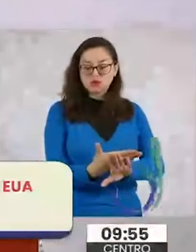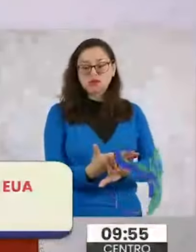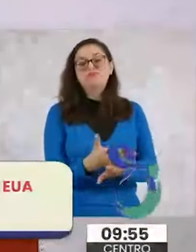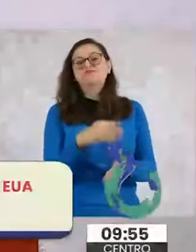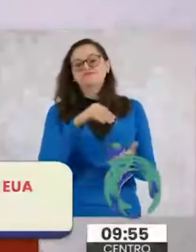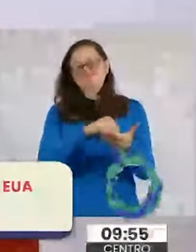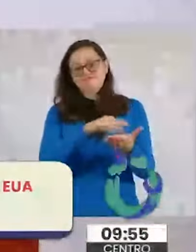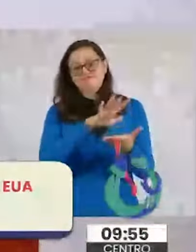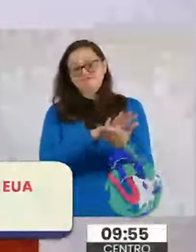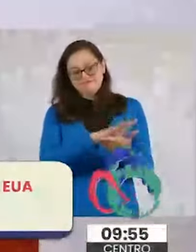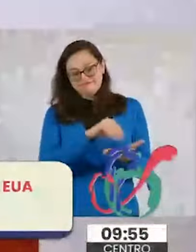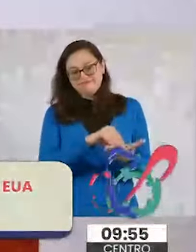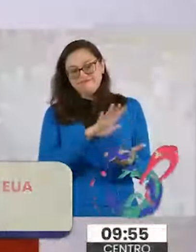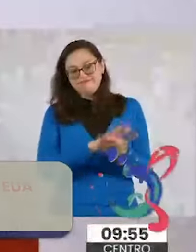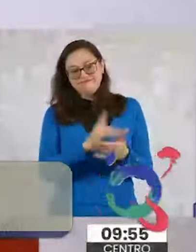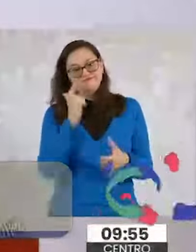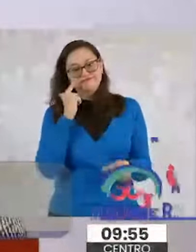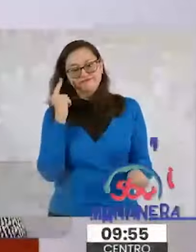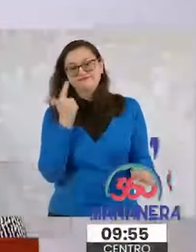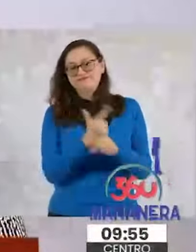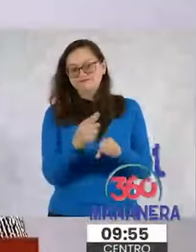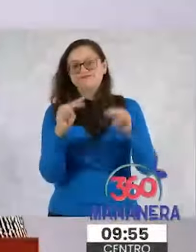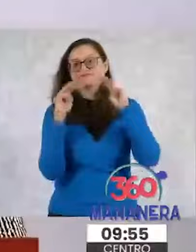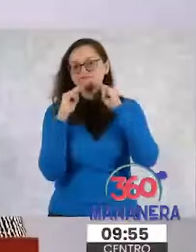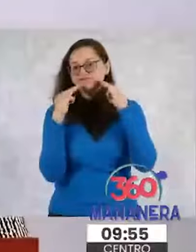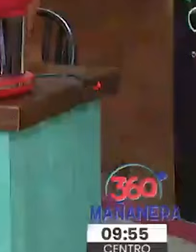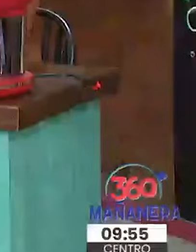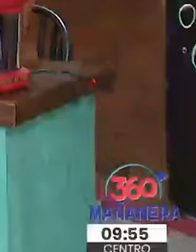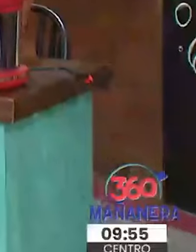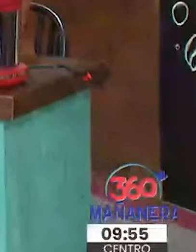asentados sus vínculos con el crimen organizado